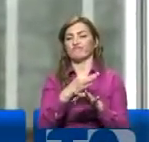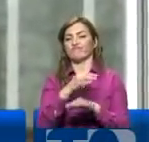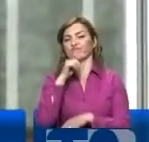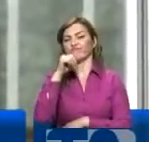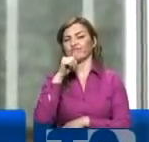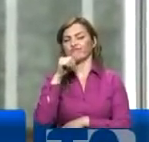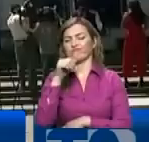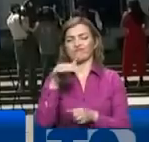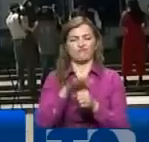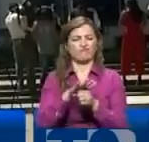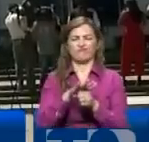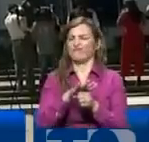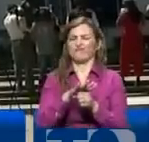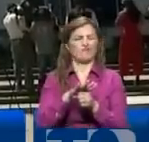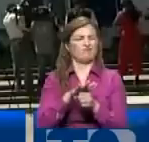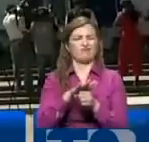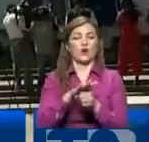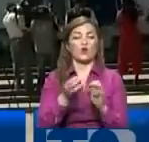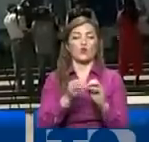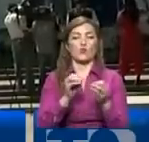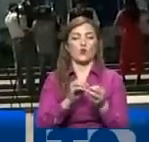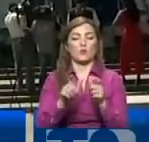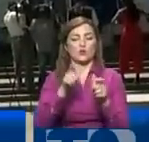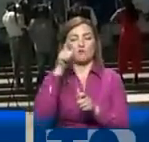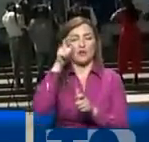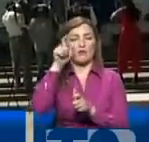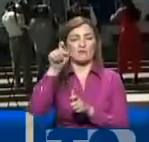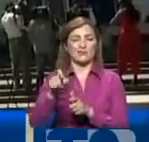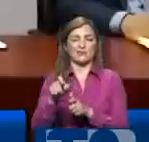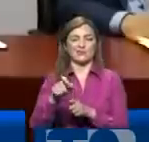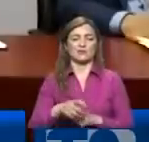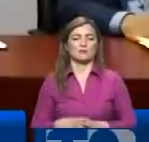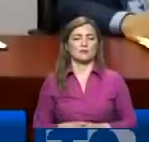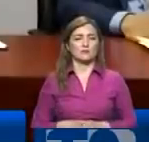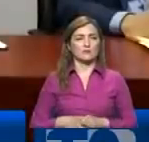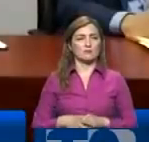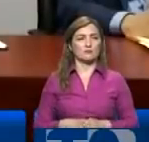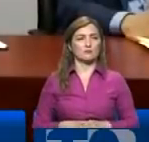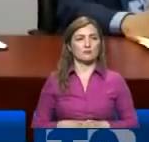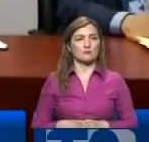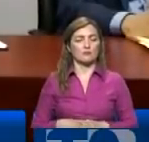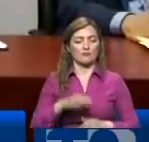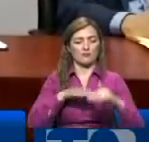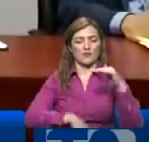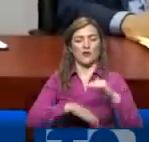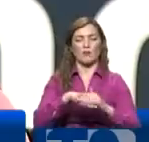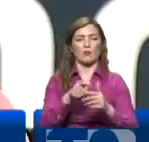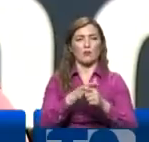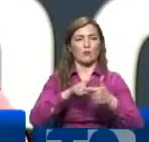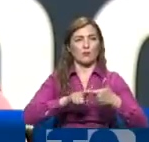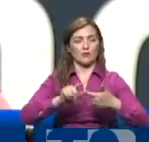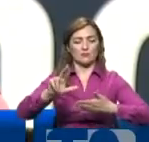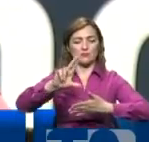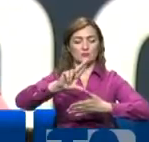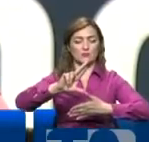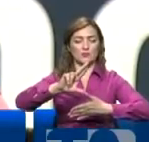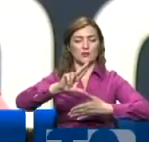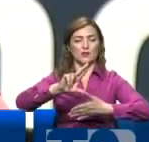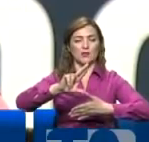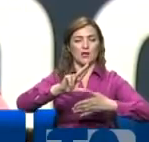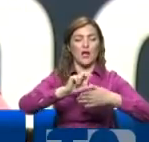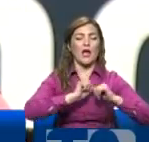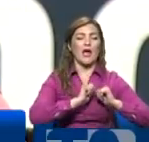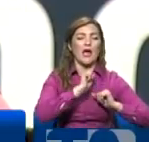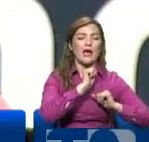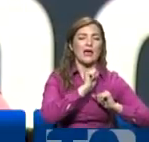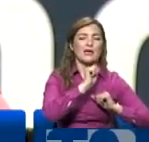al 100% en cuanto al número de agentes fiscales que requiere. Para alcanzar el promedio de América Latina de 7